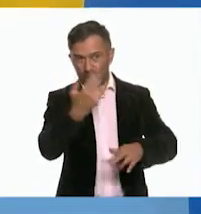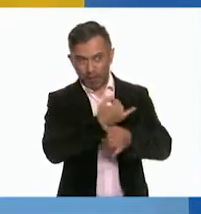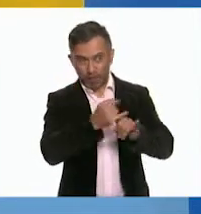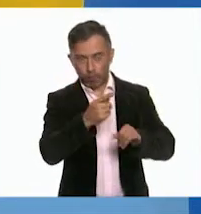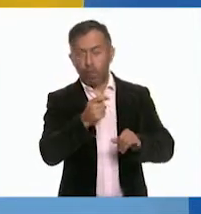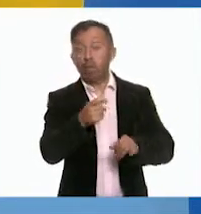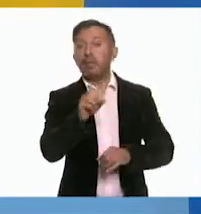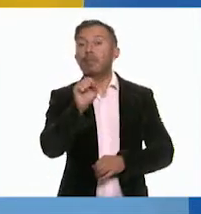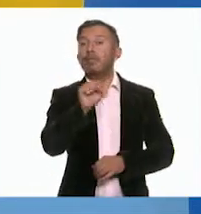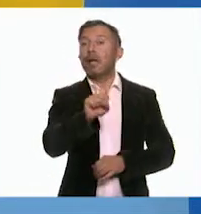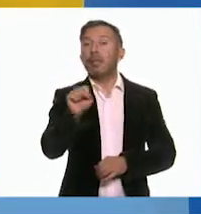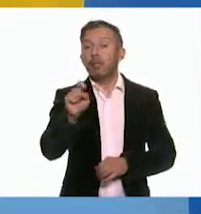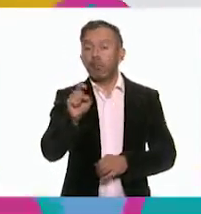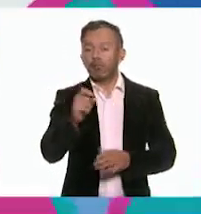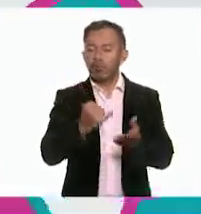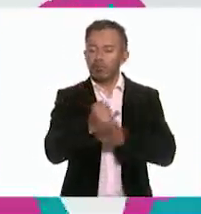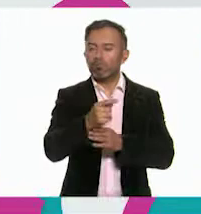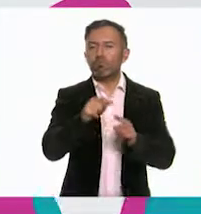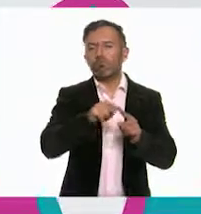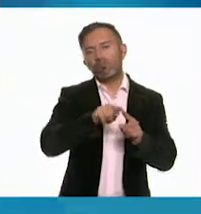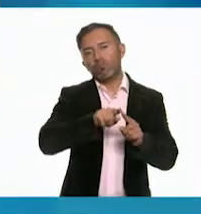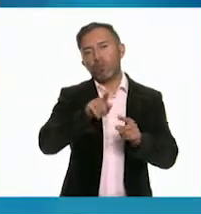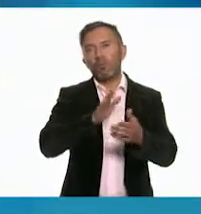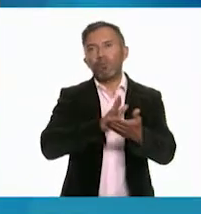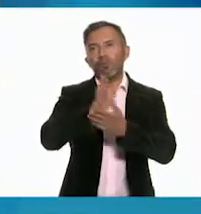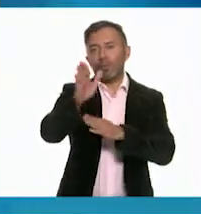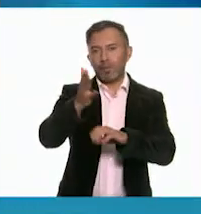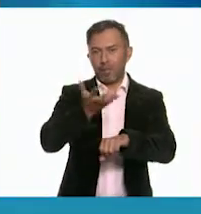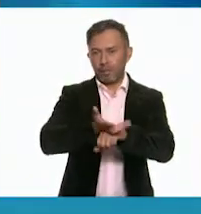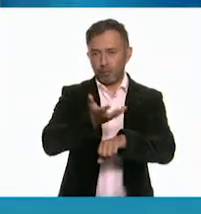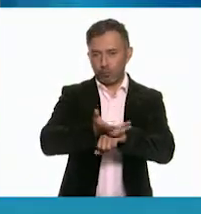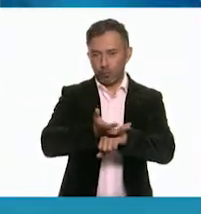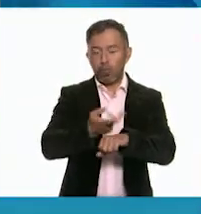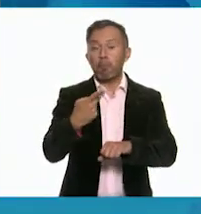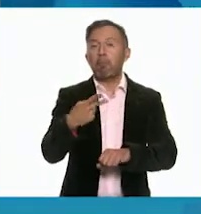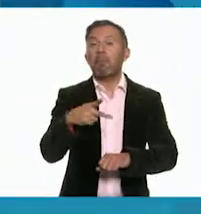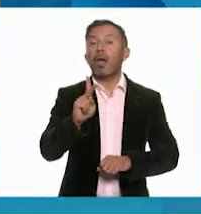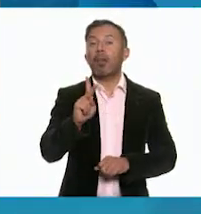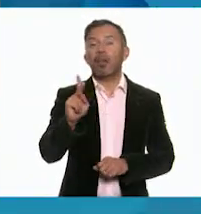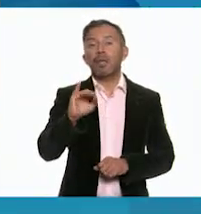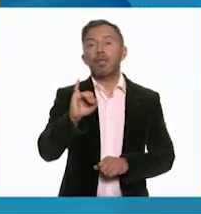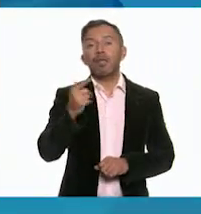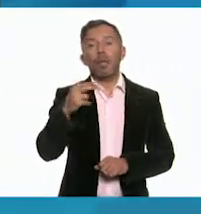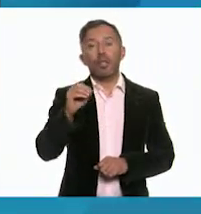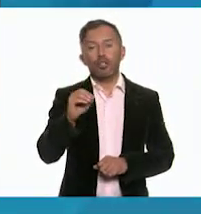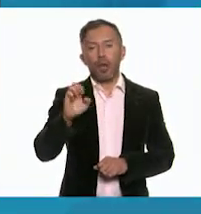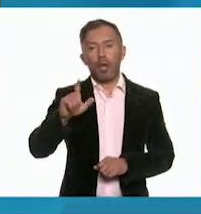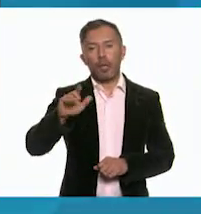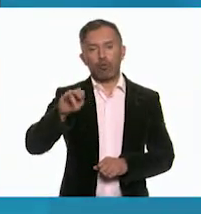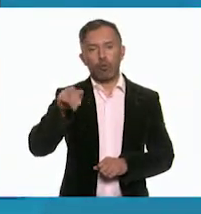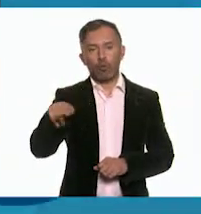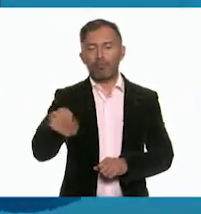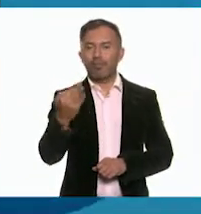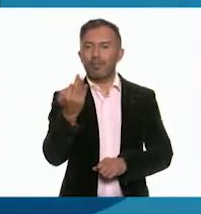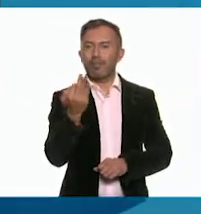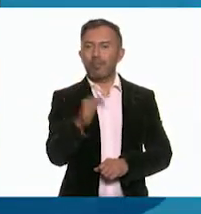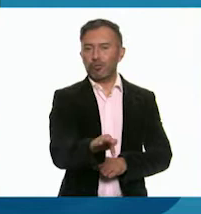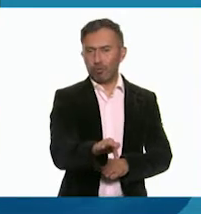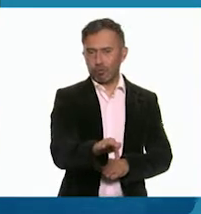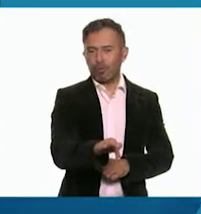decidieron dirigirse a Estados Unidos de América. No obstante, fueron traicionados por Ignacio Elizondo,